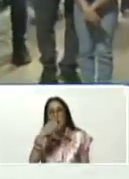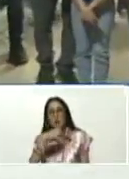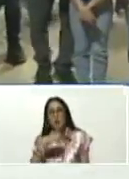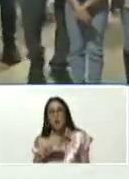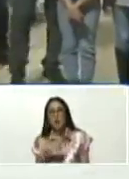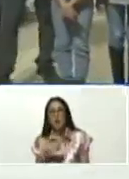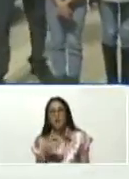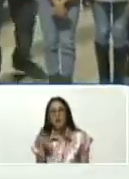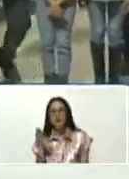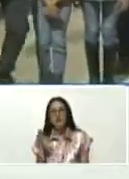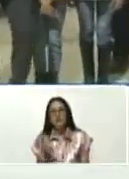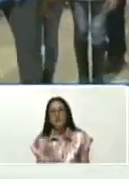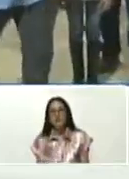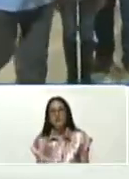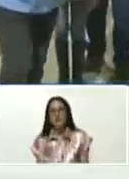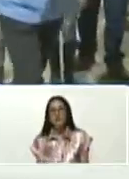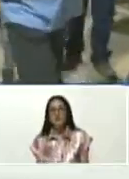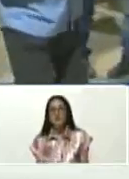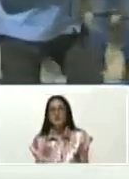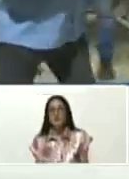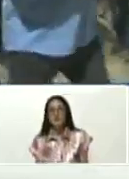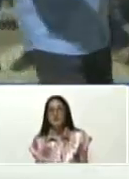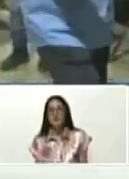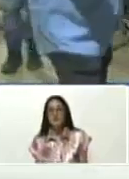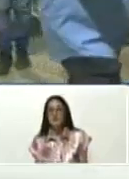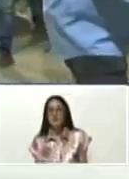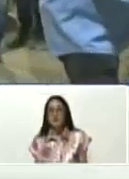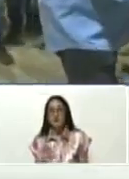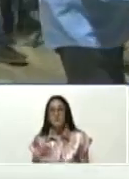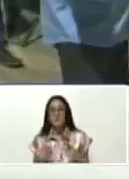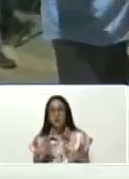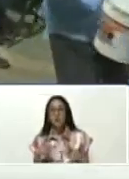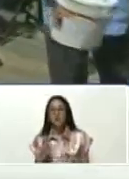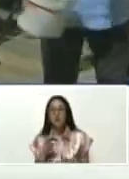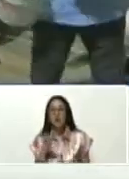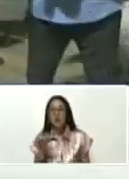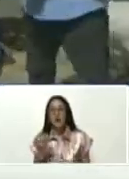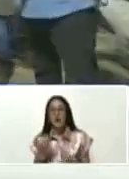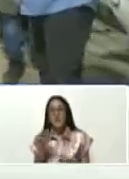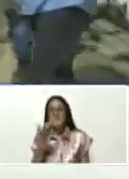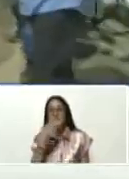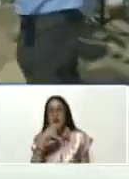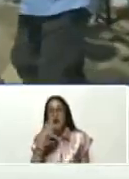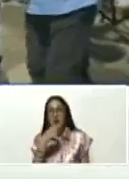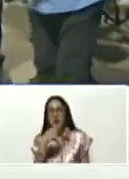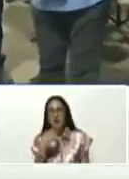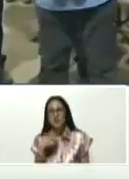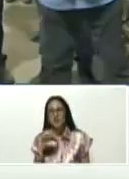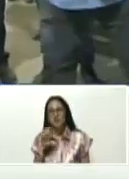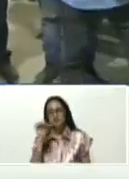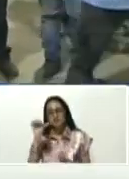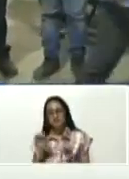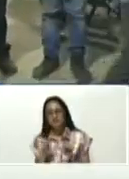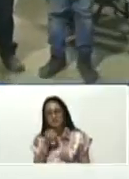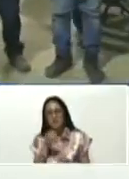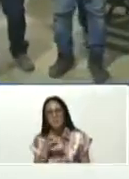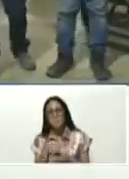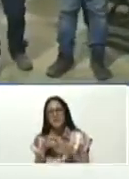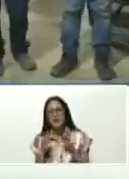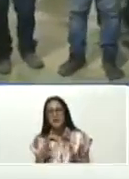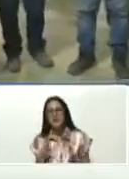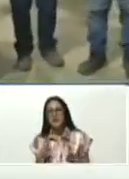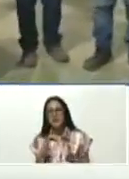San Carlos una de las grandes producciones es el mango. Hablaba con el señor ministro que